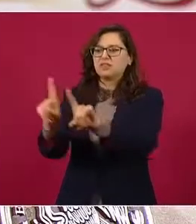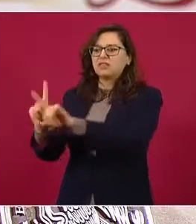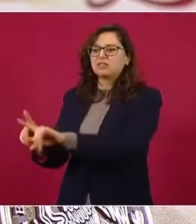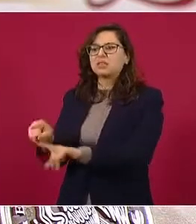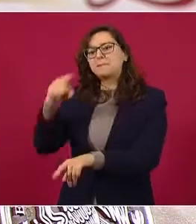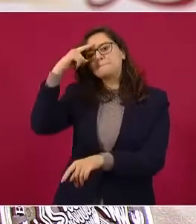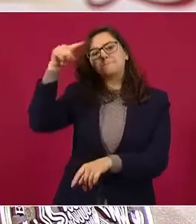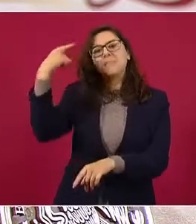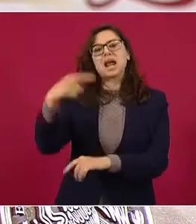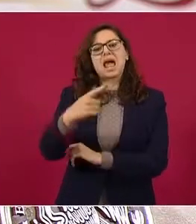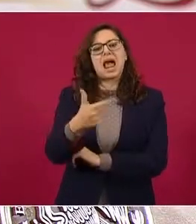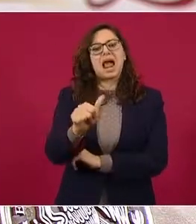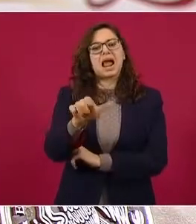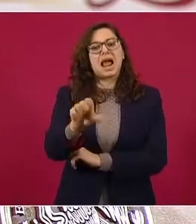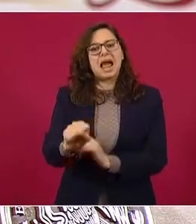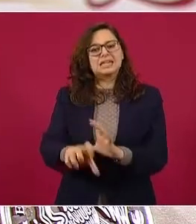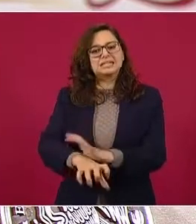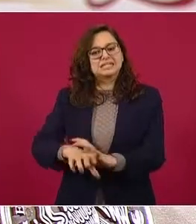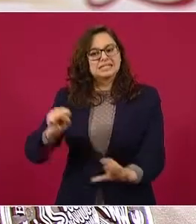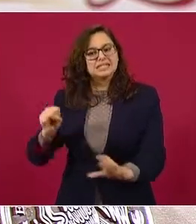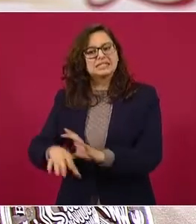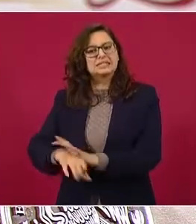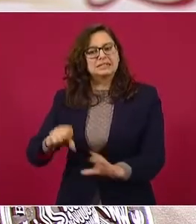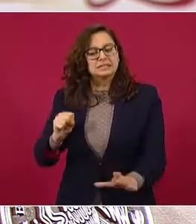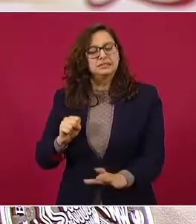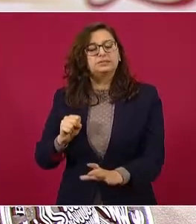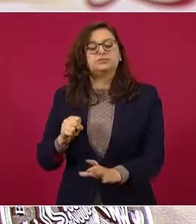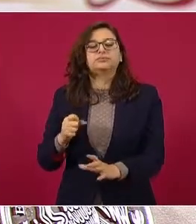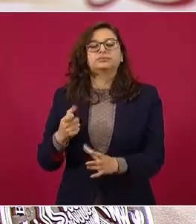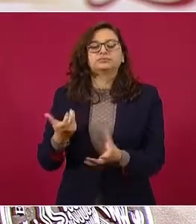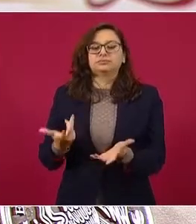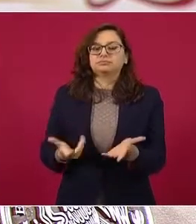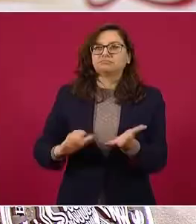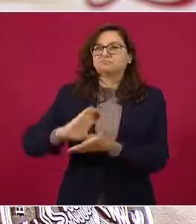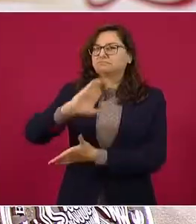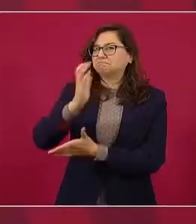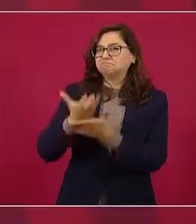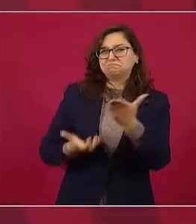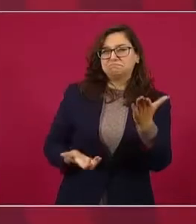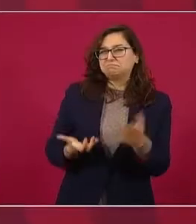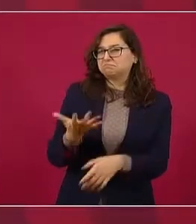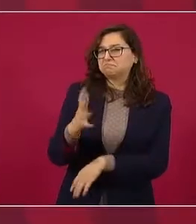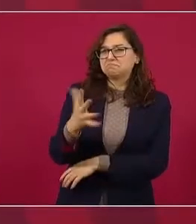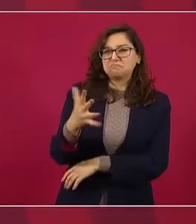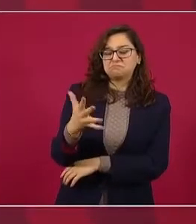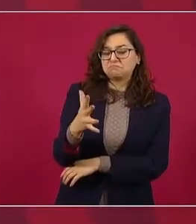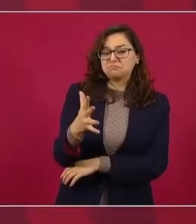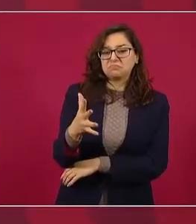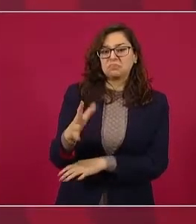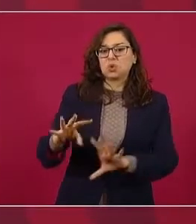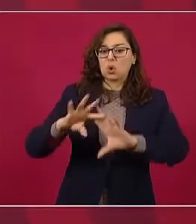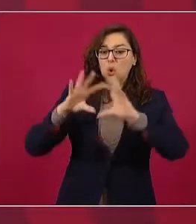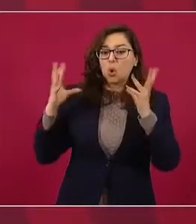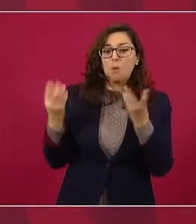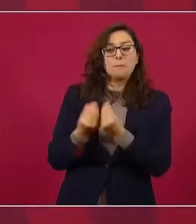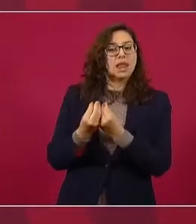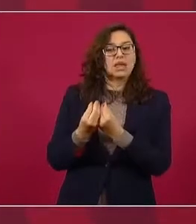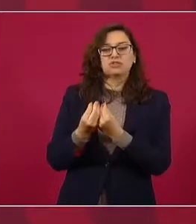Burgos. Eran contratos que en aquel entonces le daban todas las